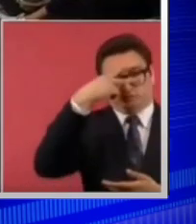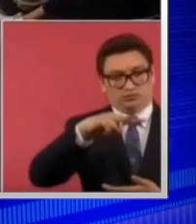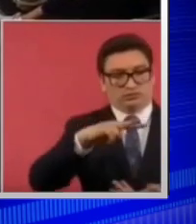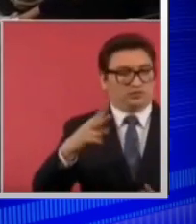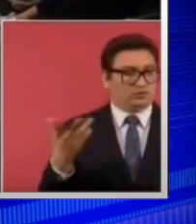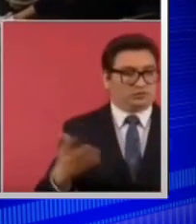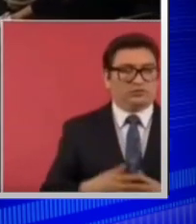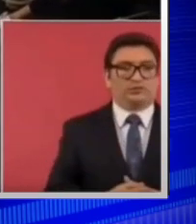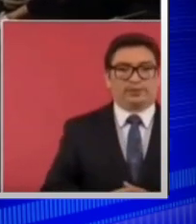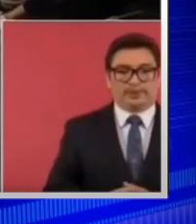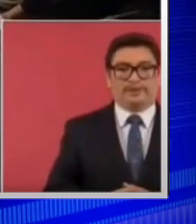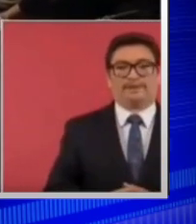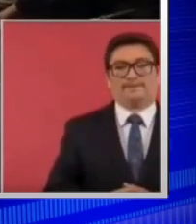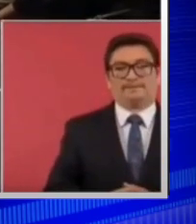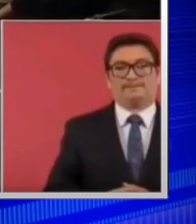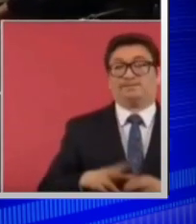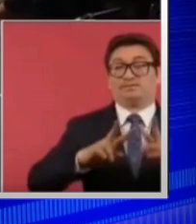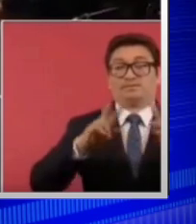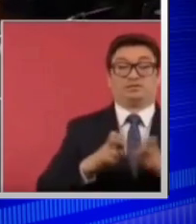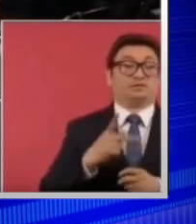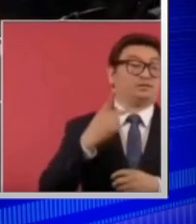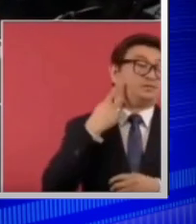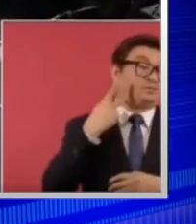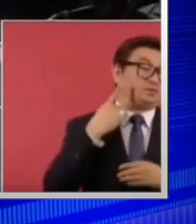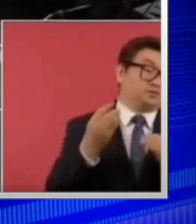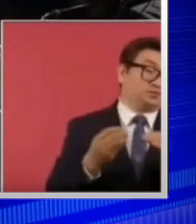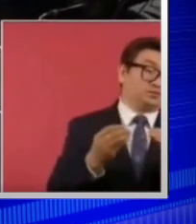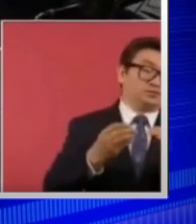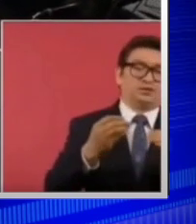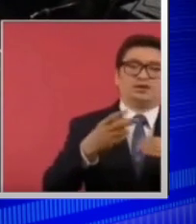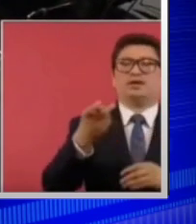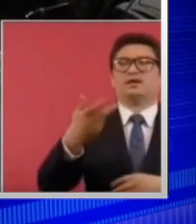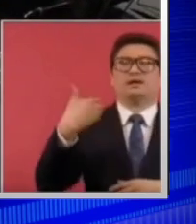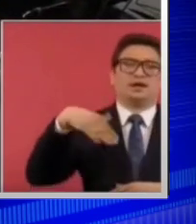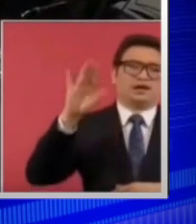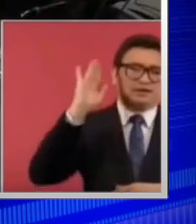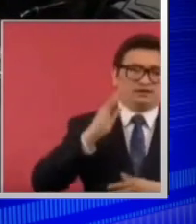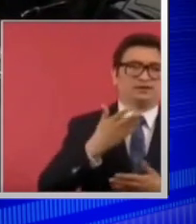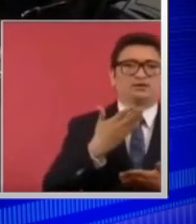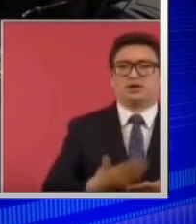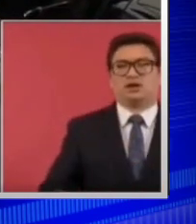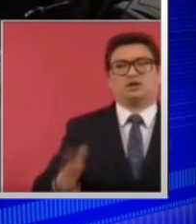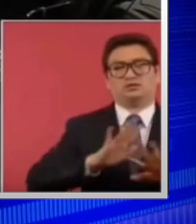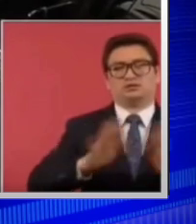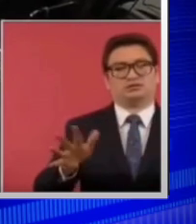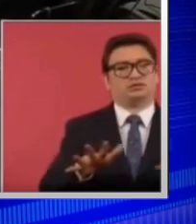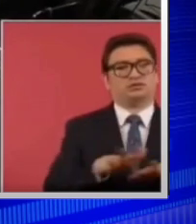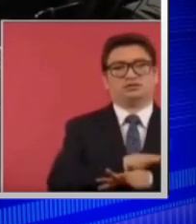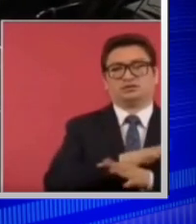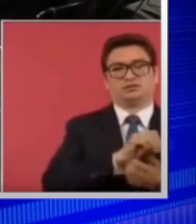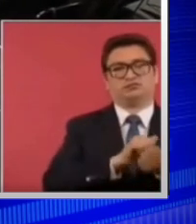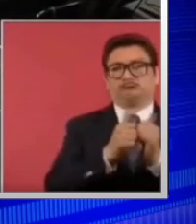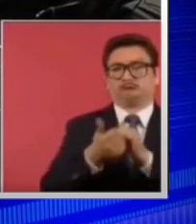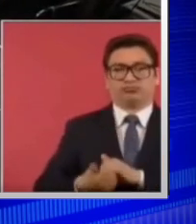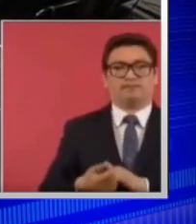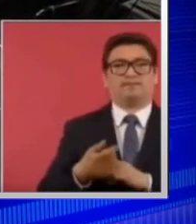no tiene que ver nada con la politiquería eso era antes esto cambió pero